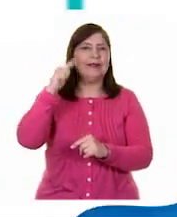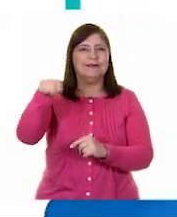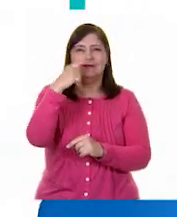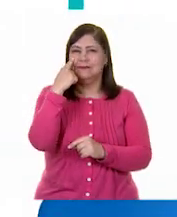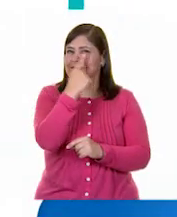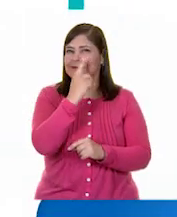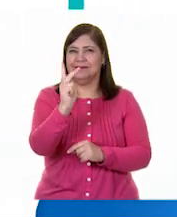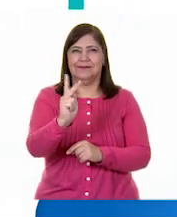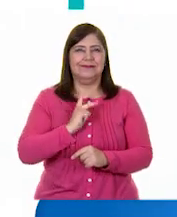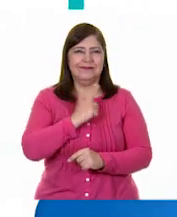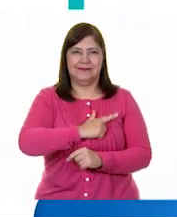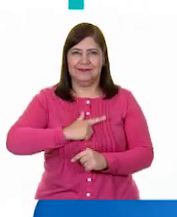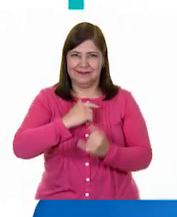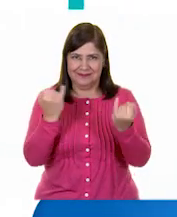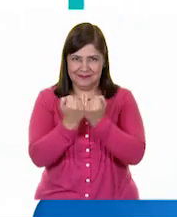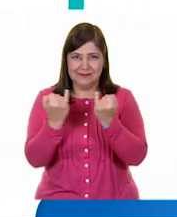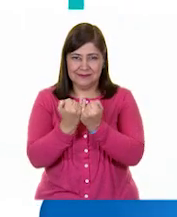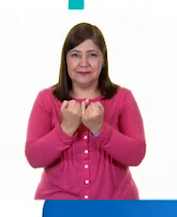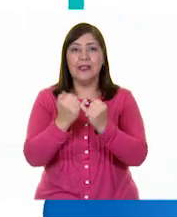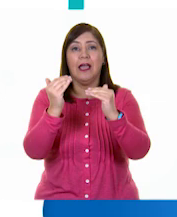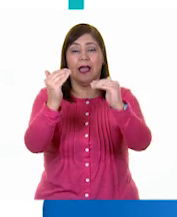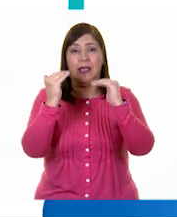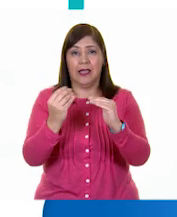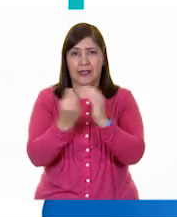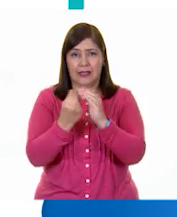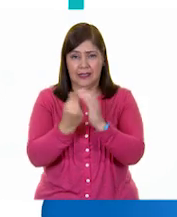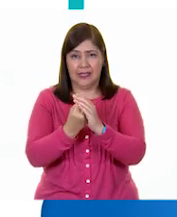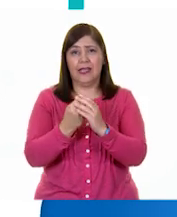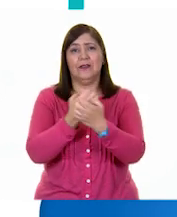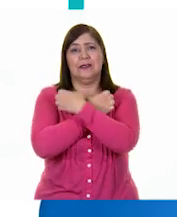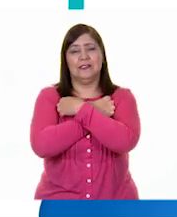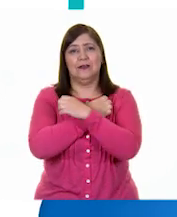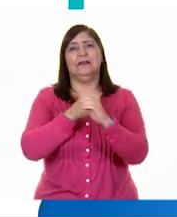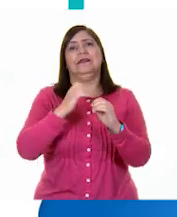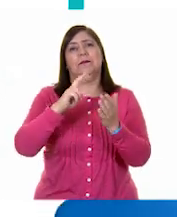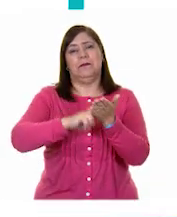como nosotras. Continuamos con Cívica y Ética en Diálogo.